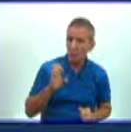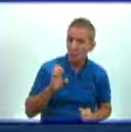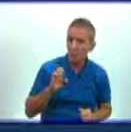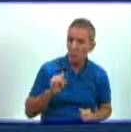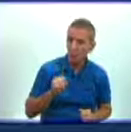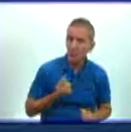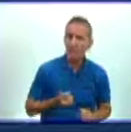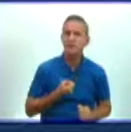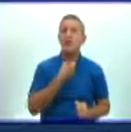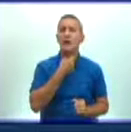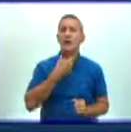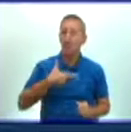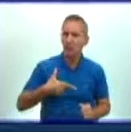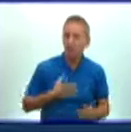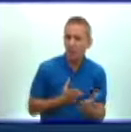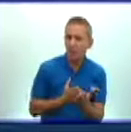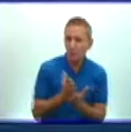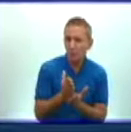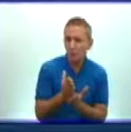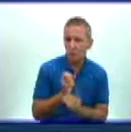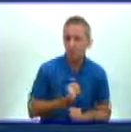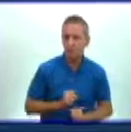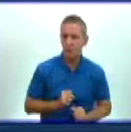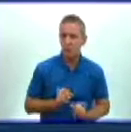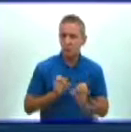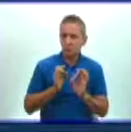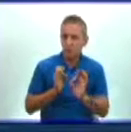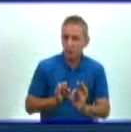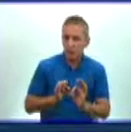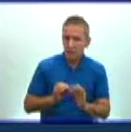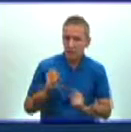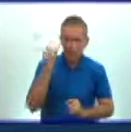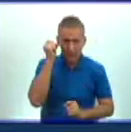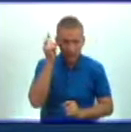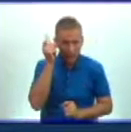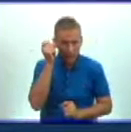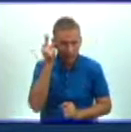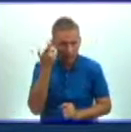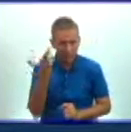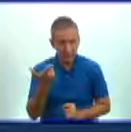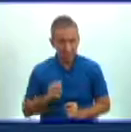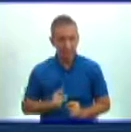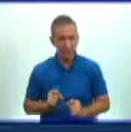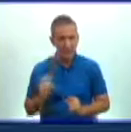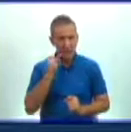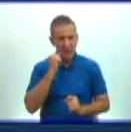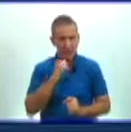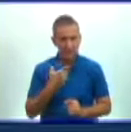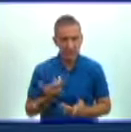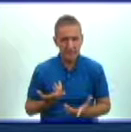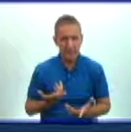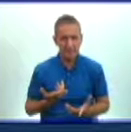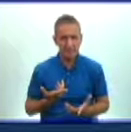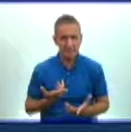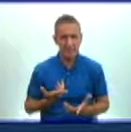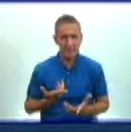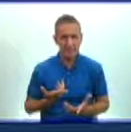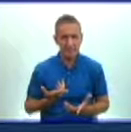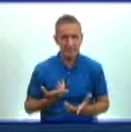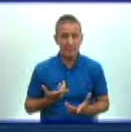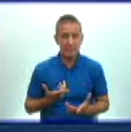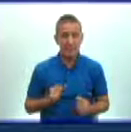ejemplos para continuar sobre la misma idea. Además, así